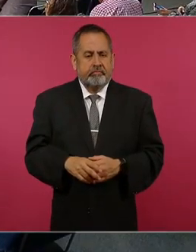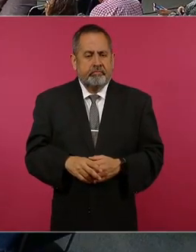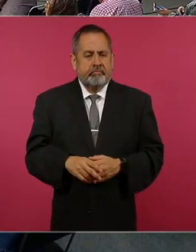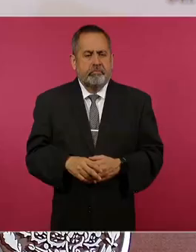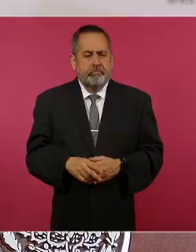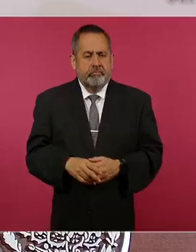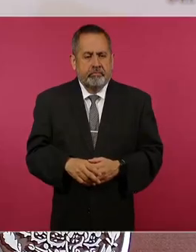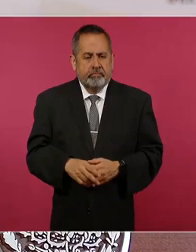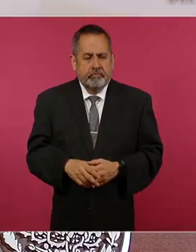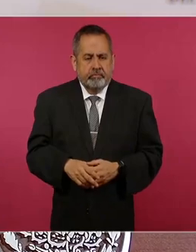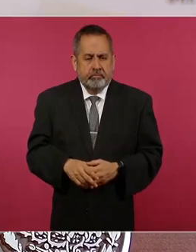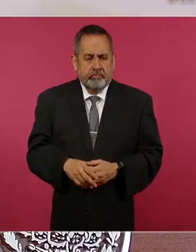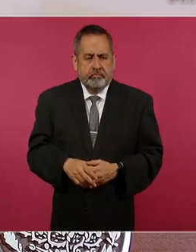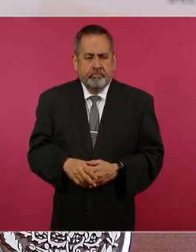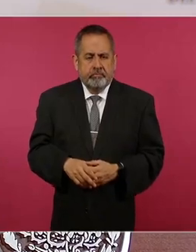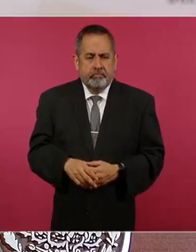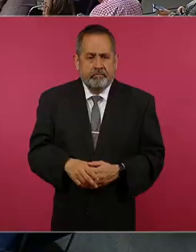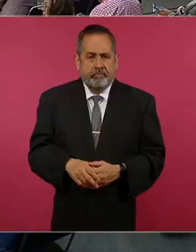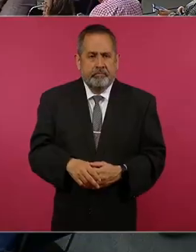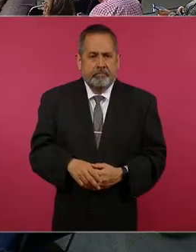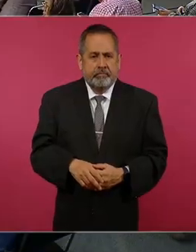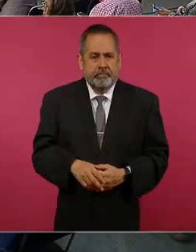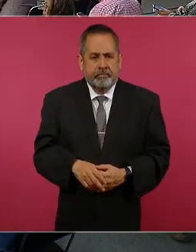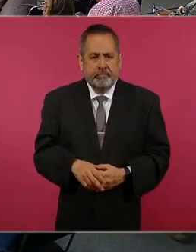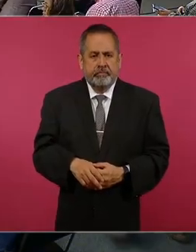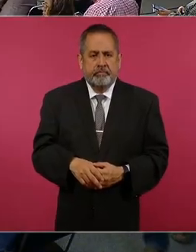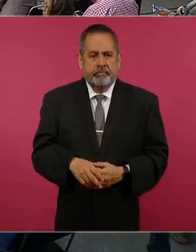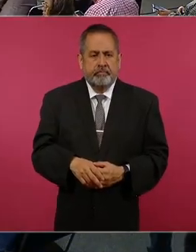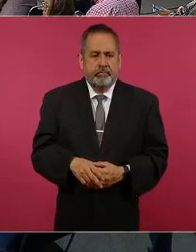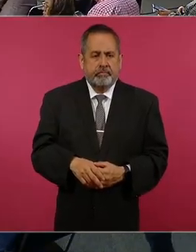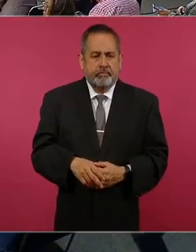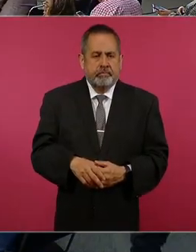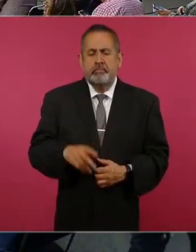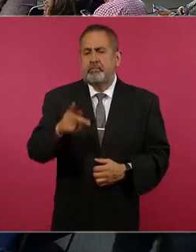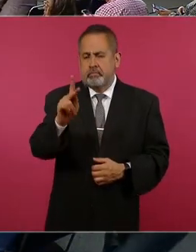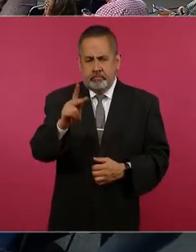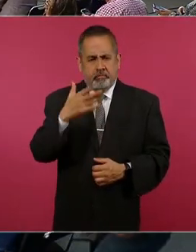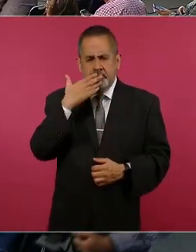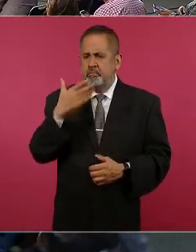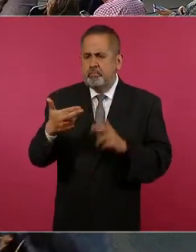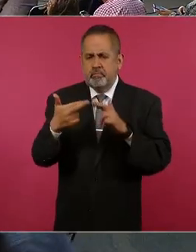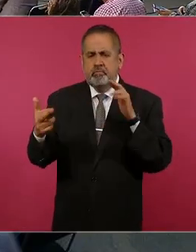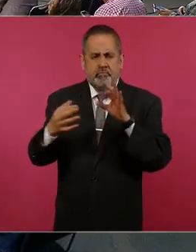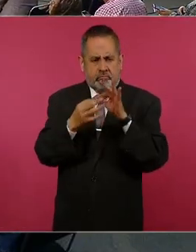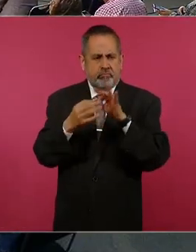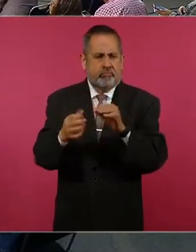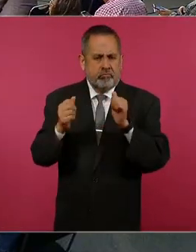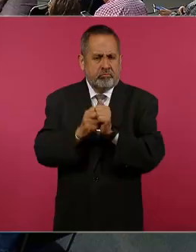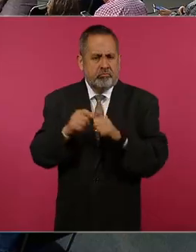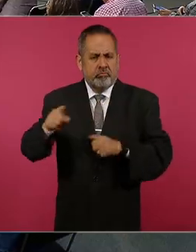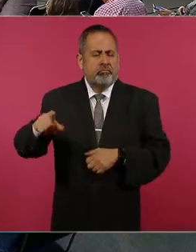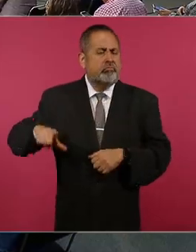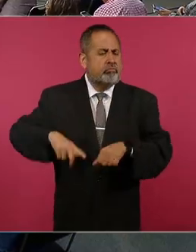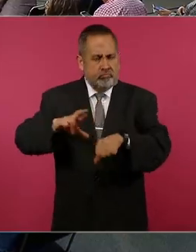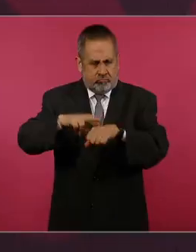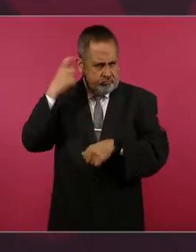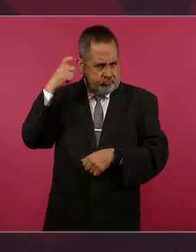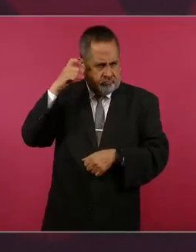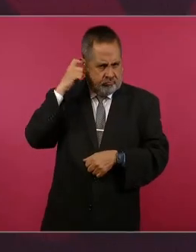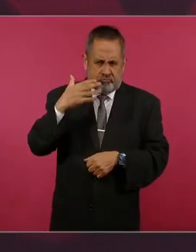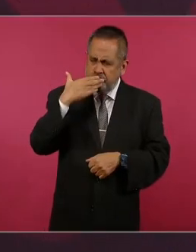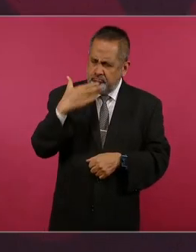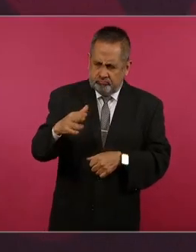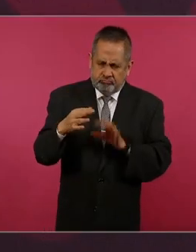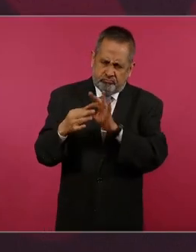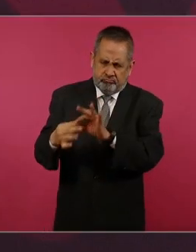pero llevamos buena relación con el gobernador de Querétaro y